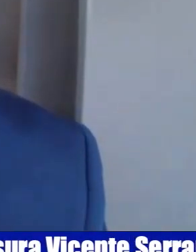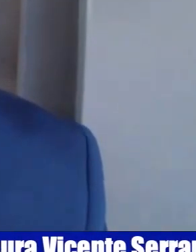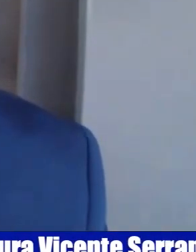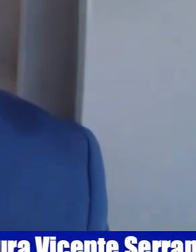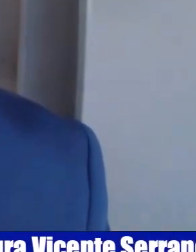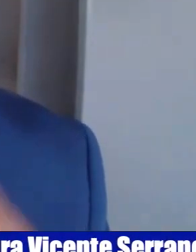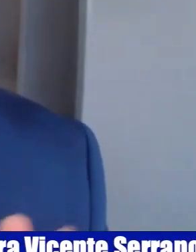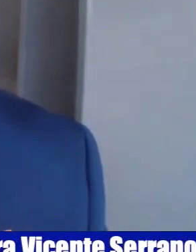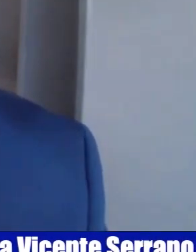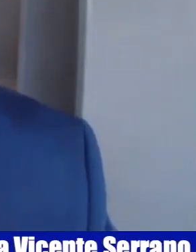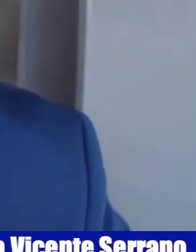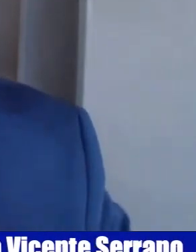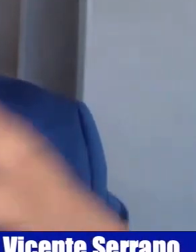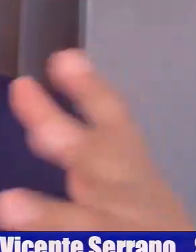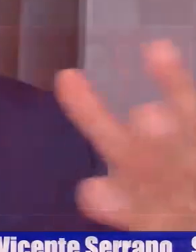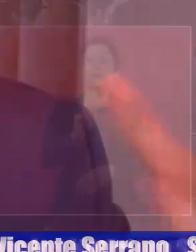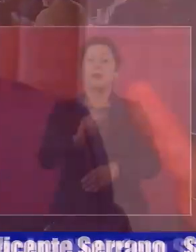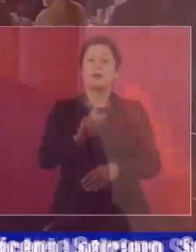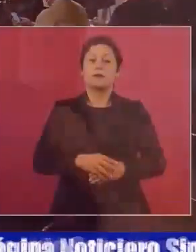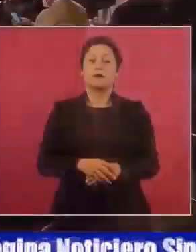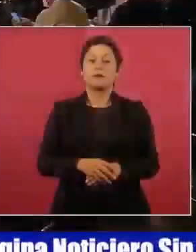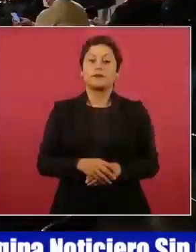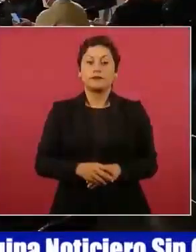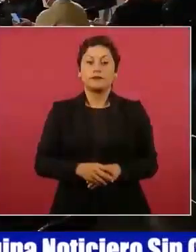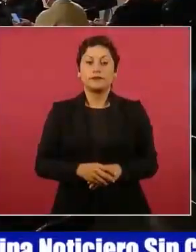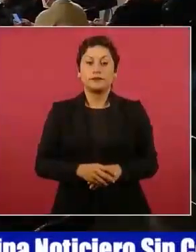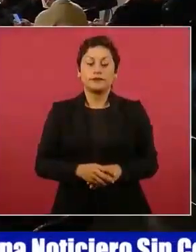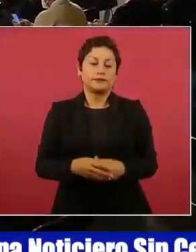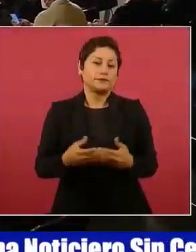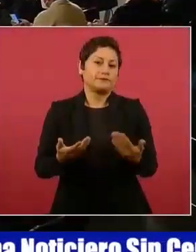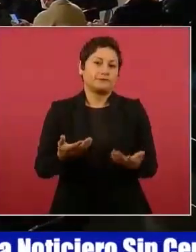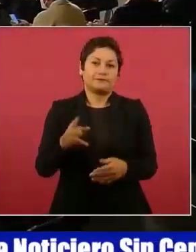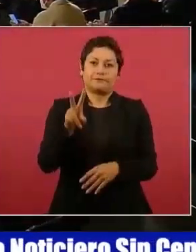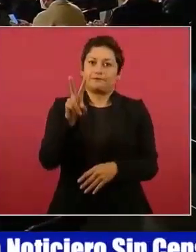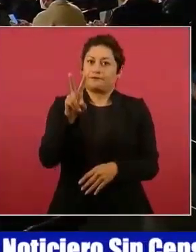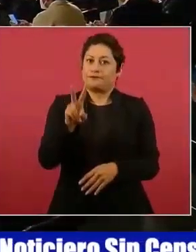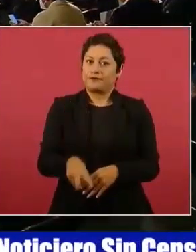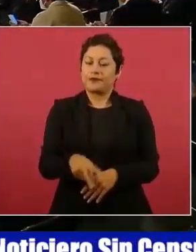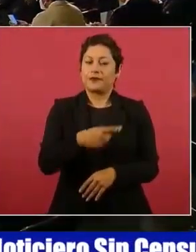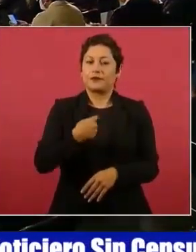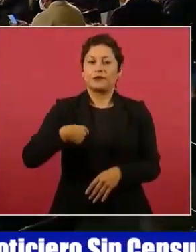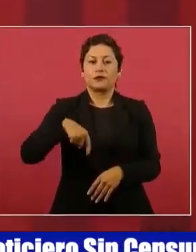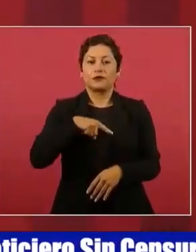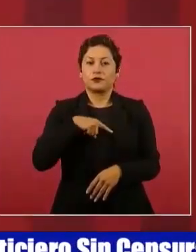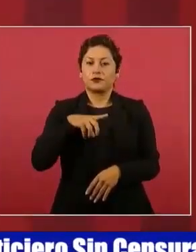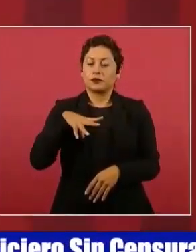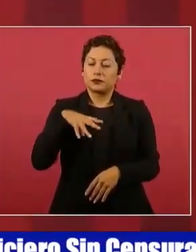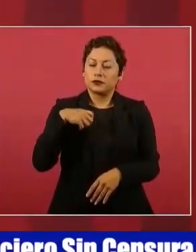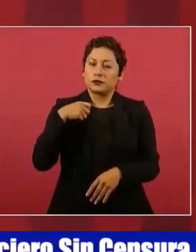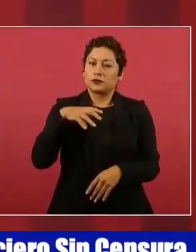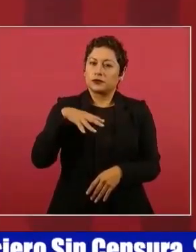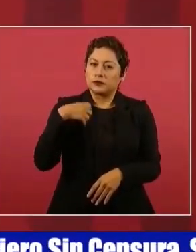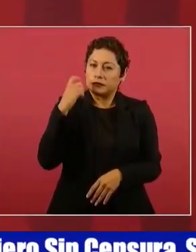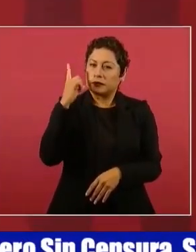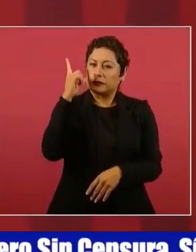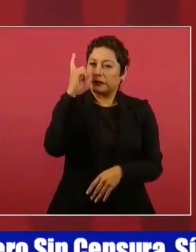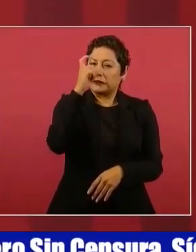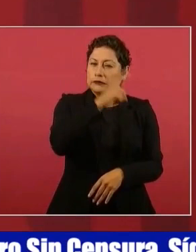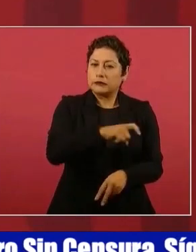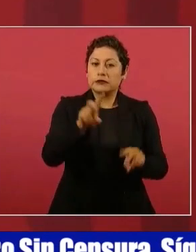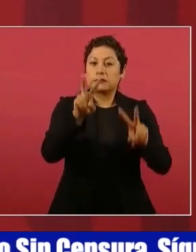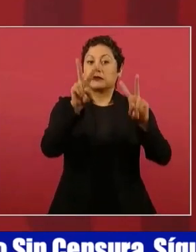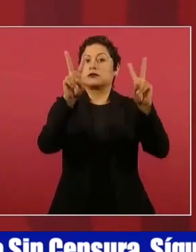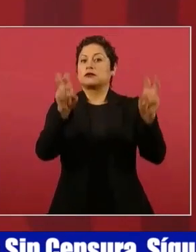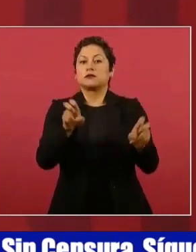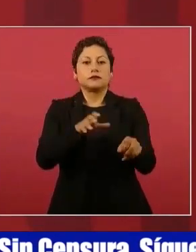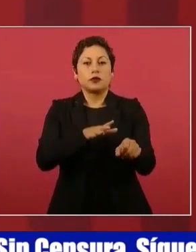al ingeniero neoliberal y a todas sus huestes, porque Krause, más cercano a un déspota que al demócrata liberal